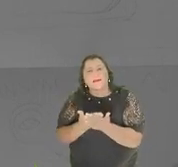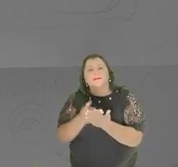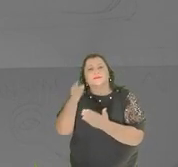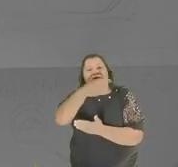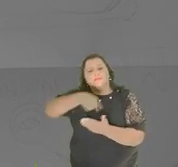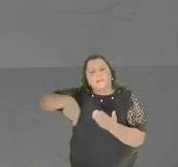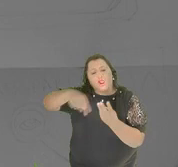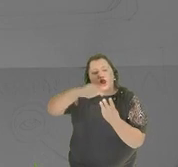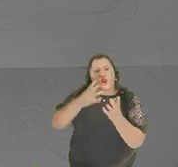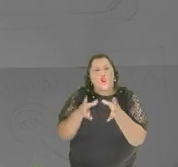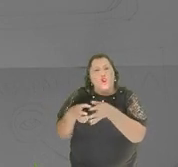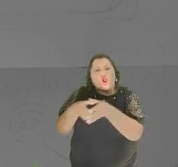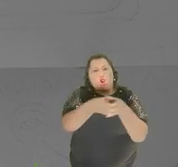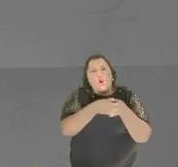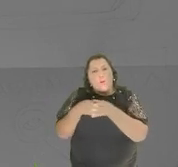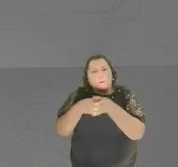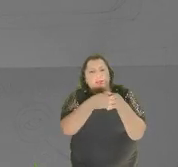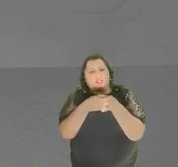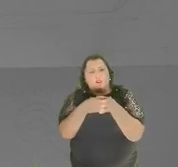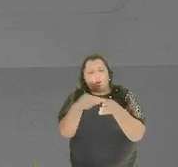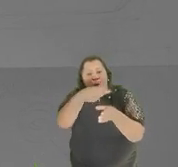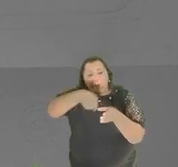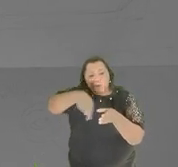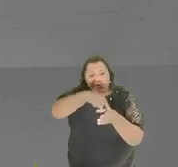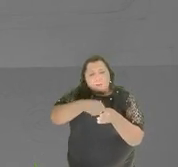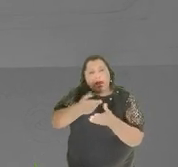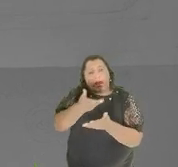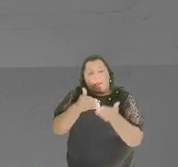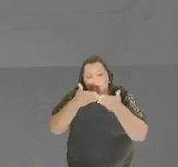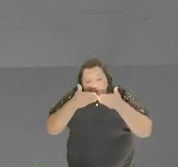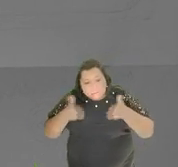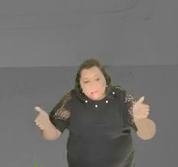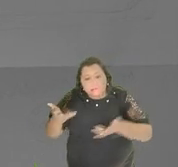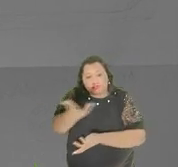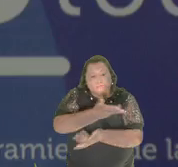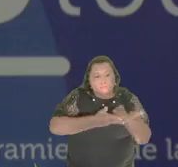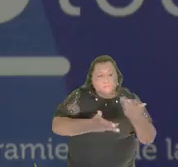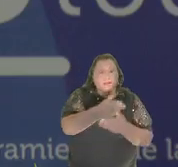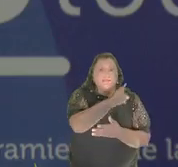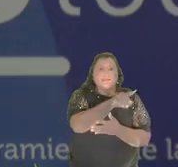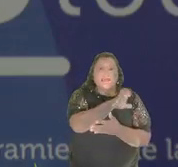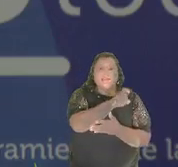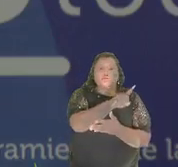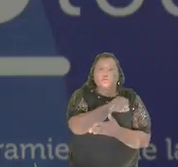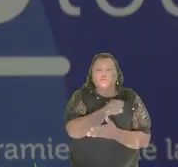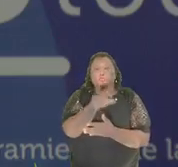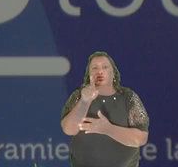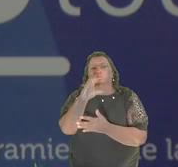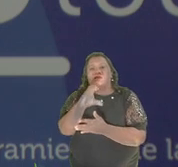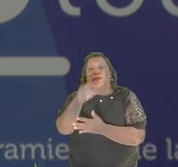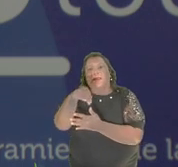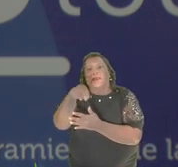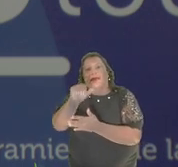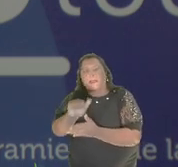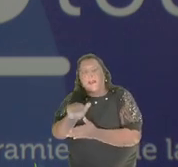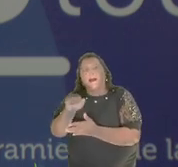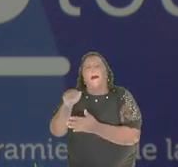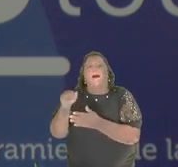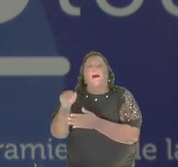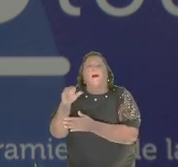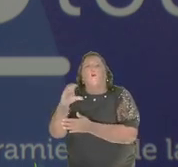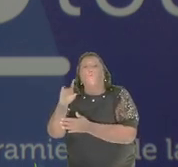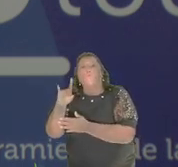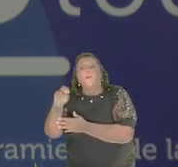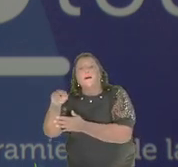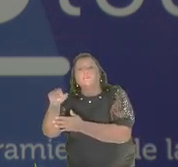tripartita que reactivamos un espacio de conversación entre el CESU, la CONACES y el CNA, que representan las